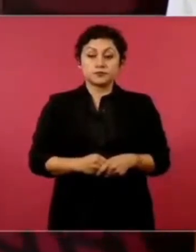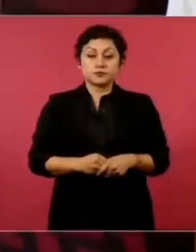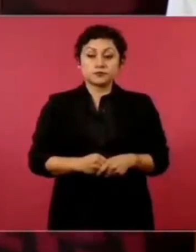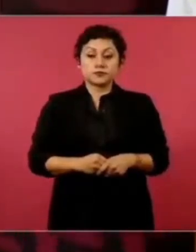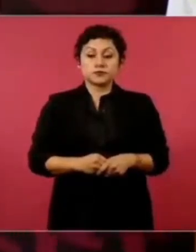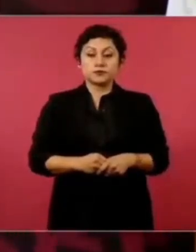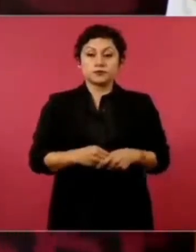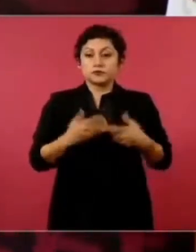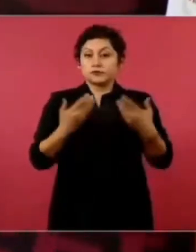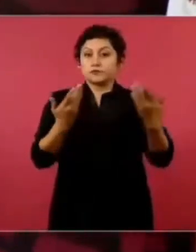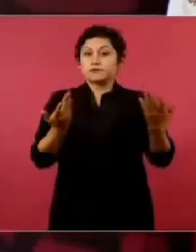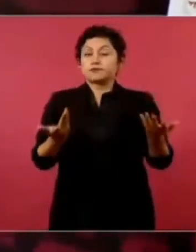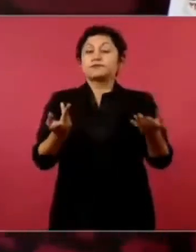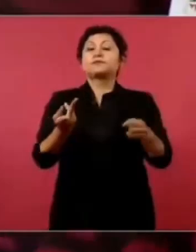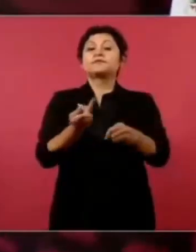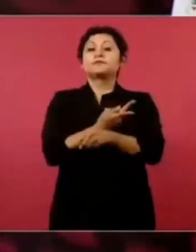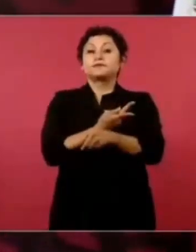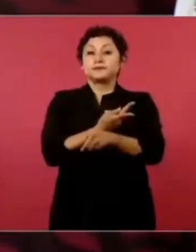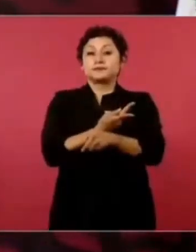la corrupción